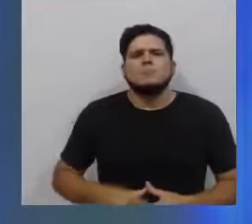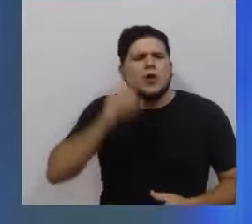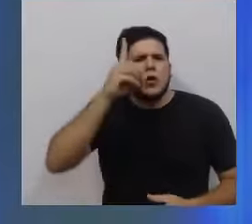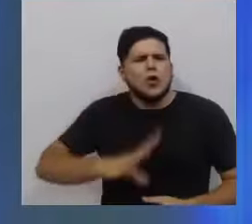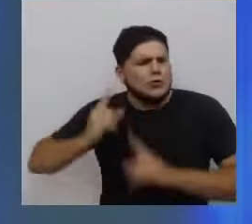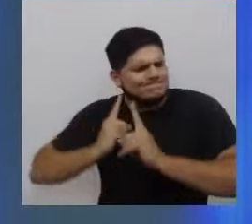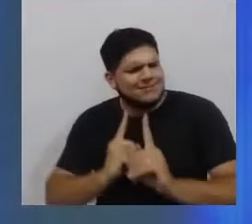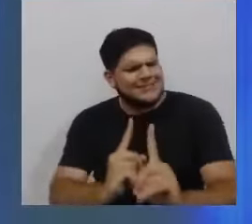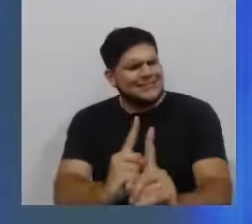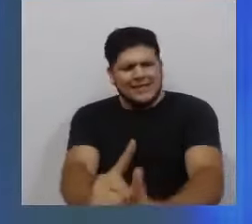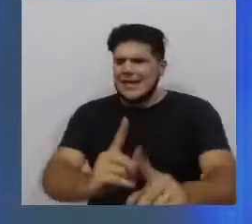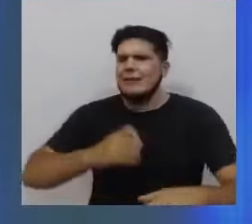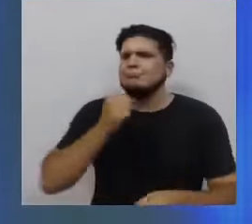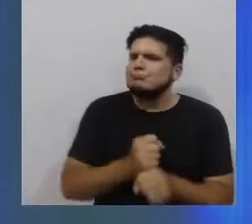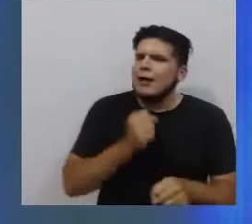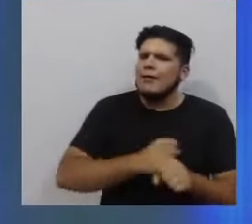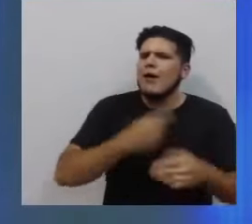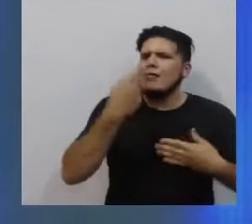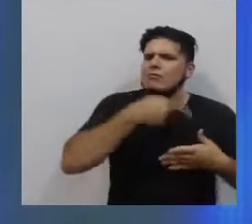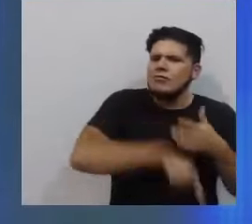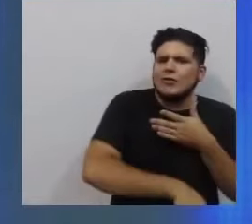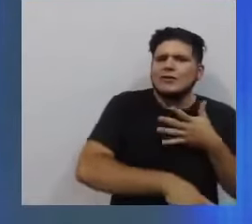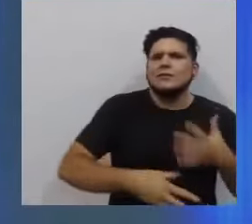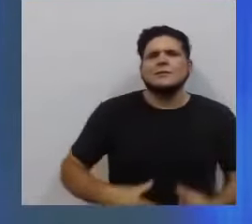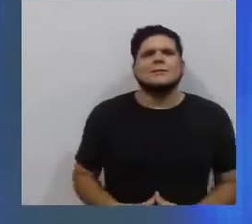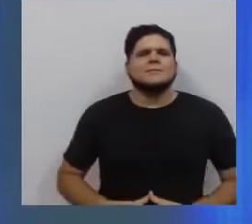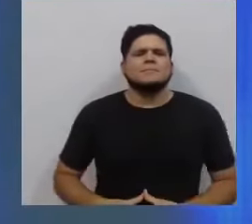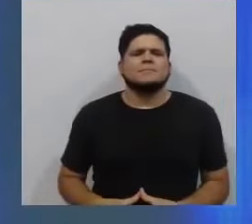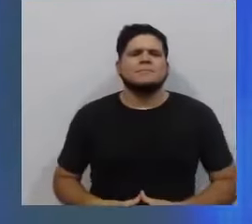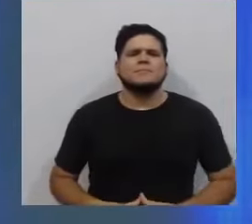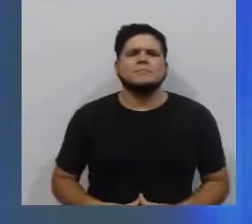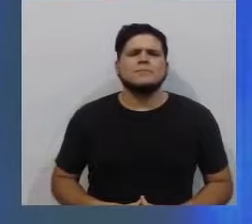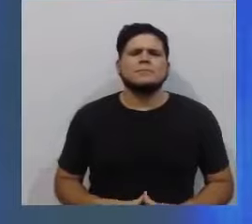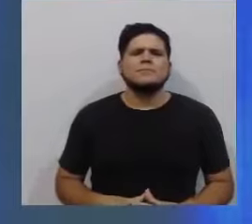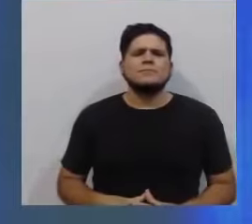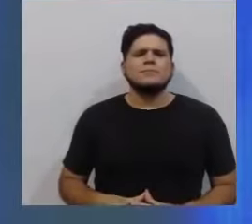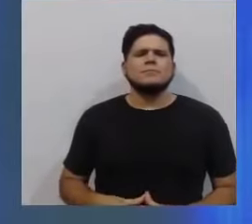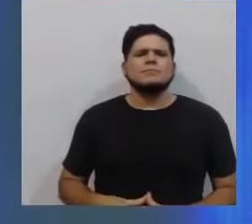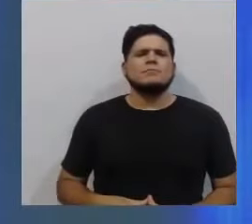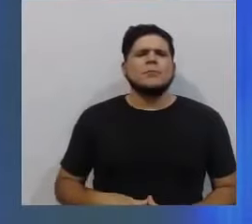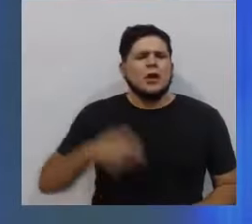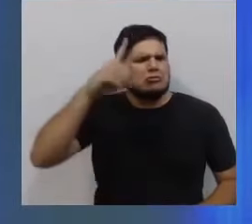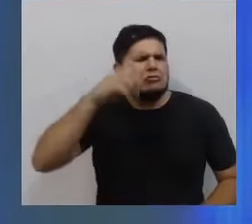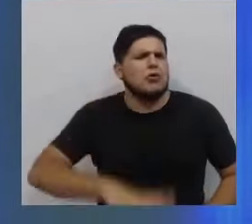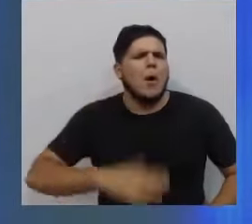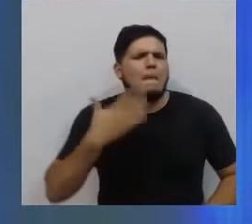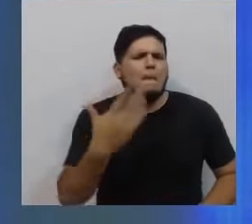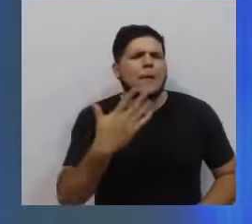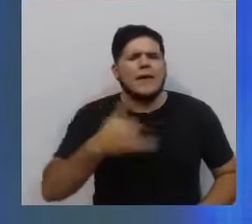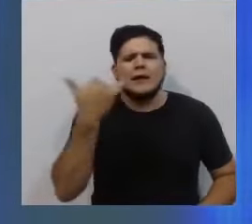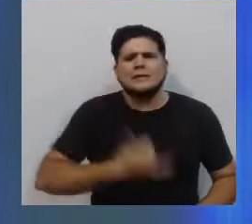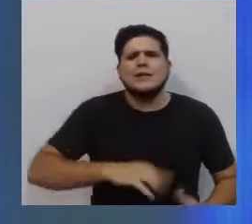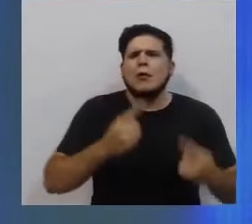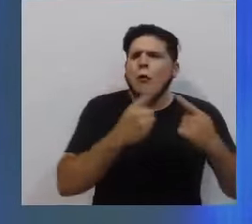dios sigue obrando dios puede crear órganos nuevos porque dios es creador dios de la nada hace algo